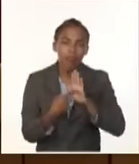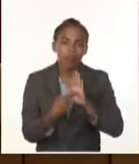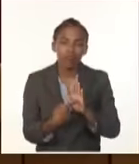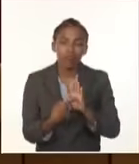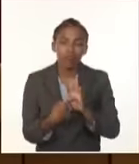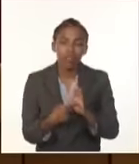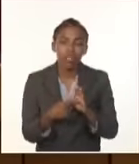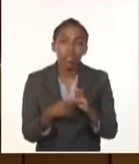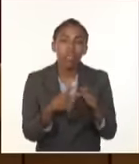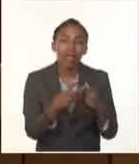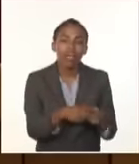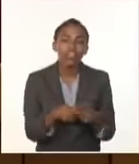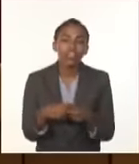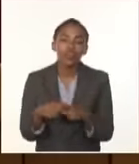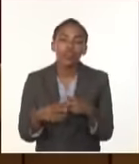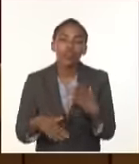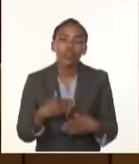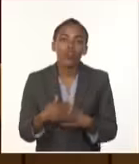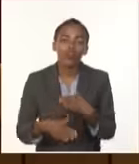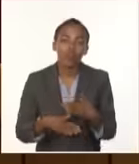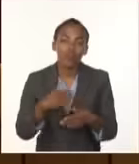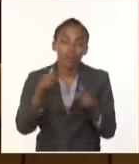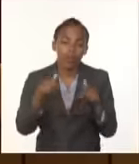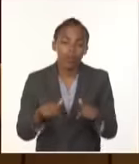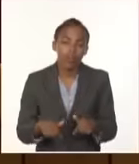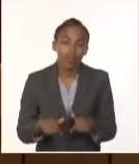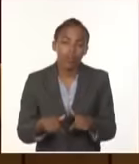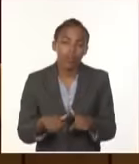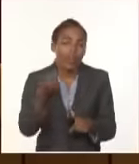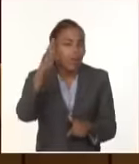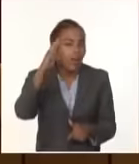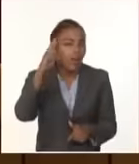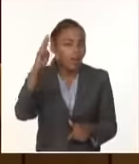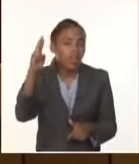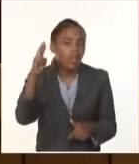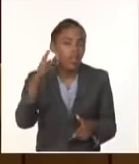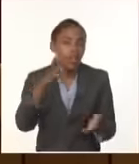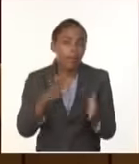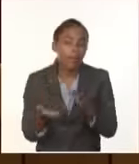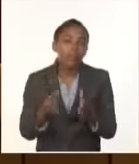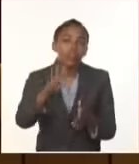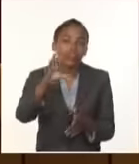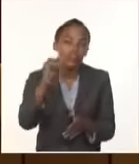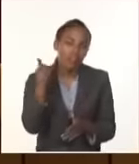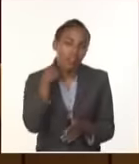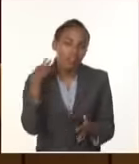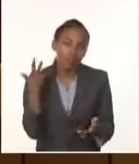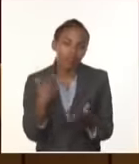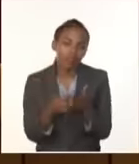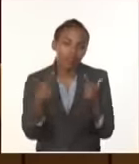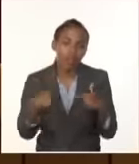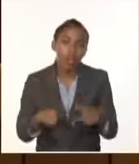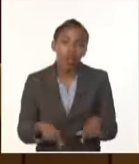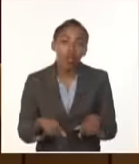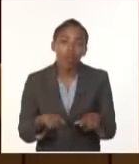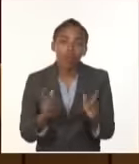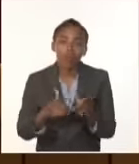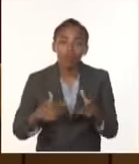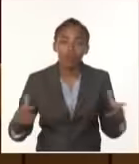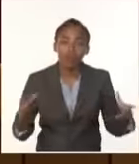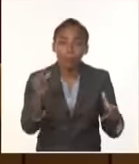en desarrollo y como recordatorio de que al cabo de 50 años, la mayoría de los habitantes del